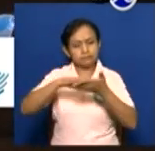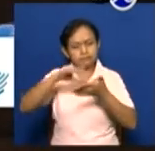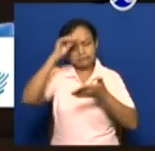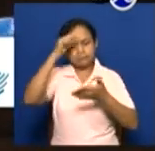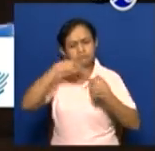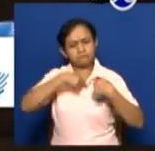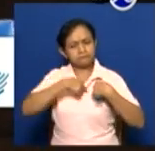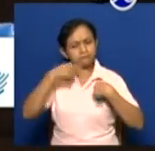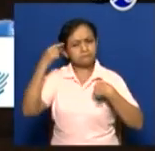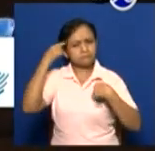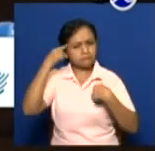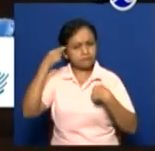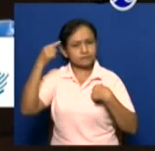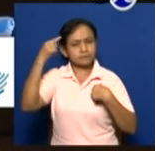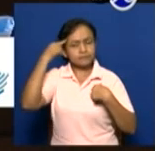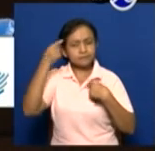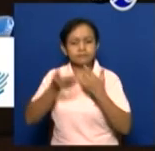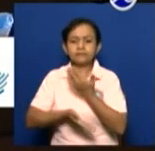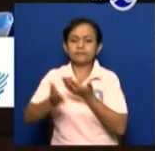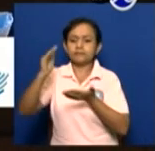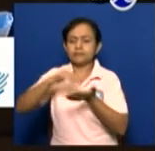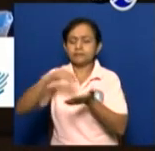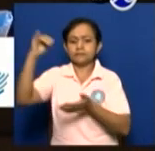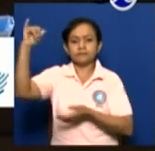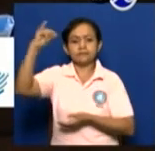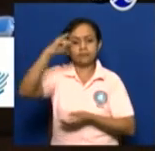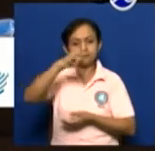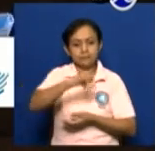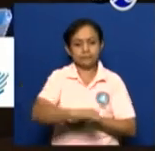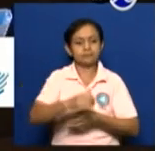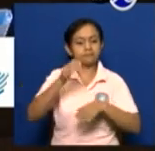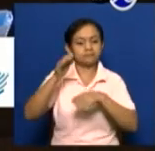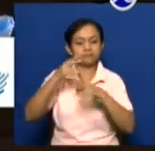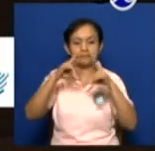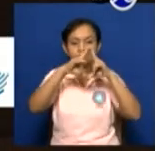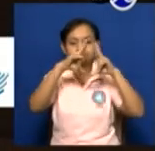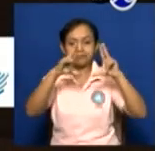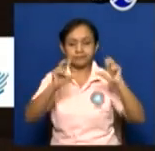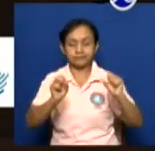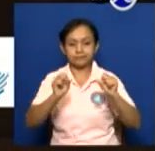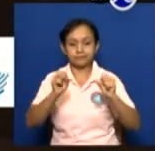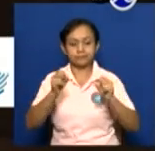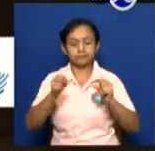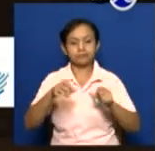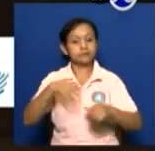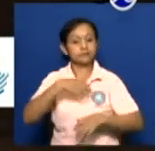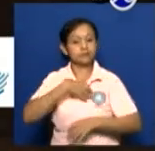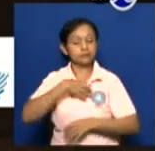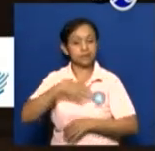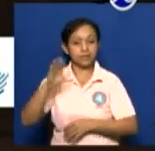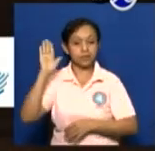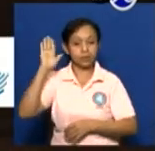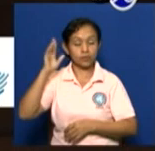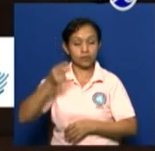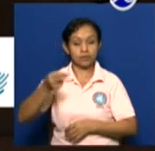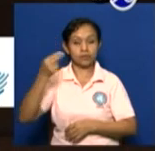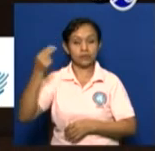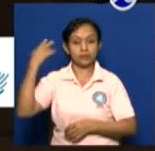conciencia, resuelve retornar al llamado de la patria y asumir su compromiso con la historia.